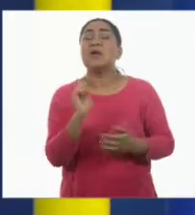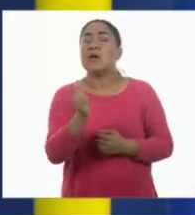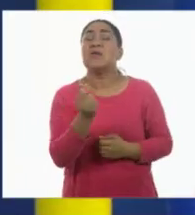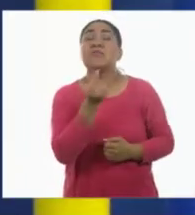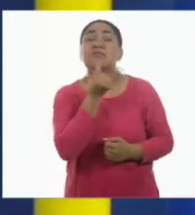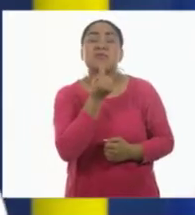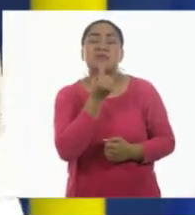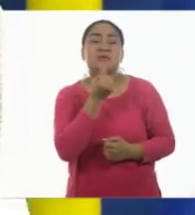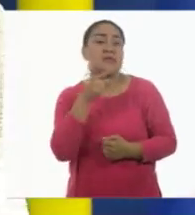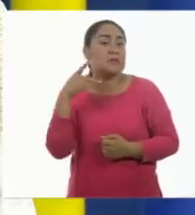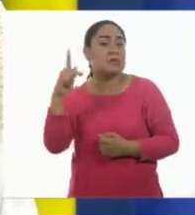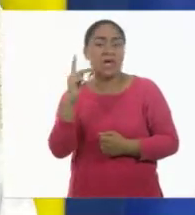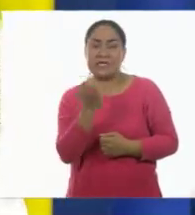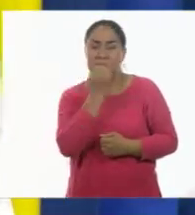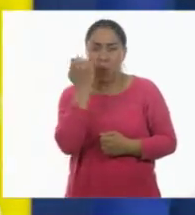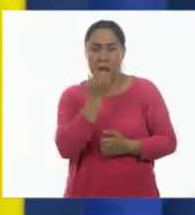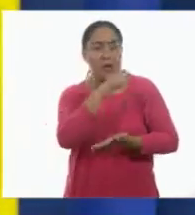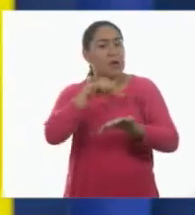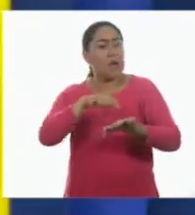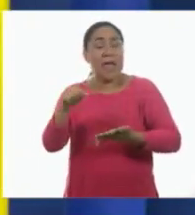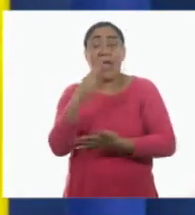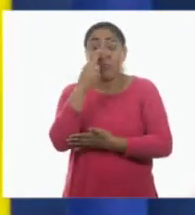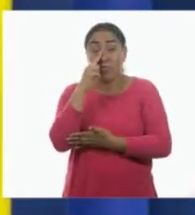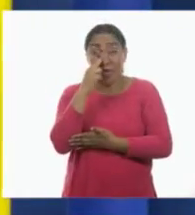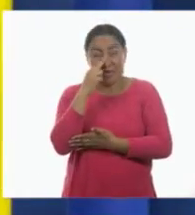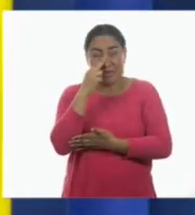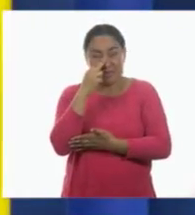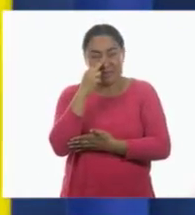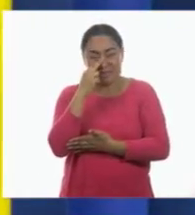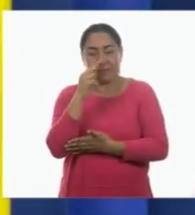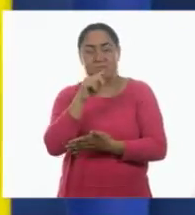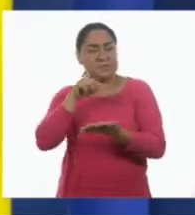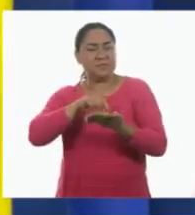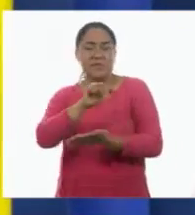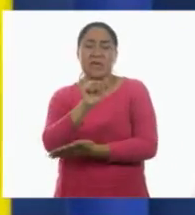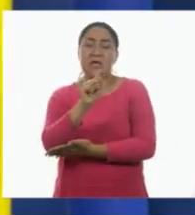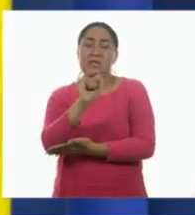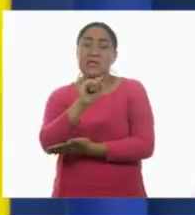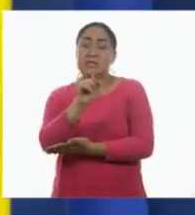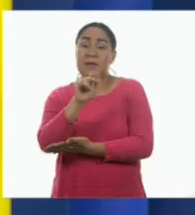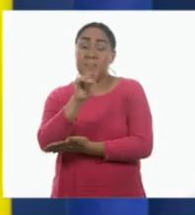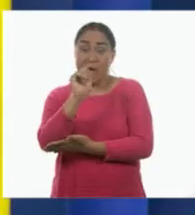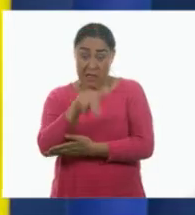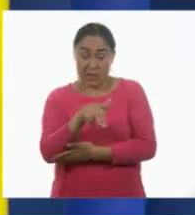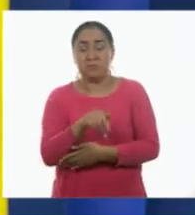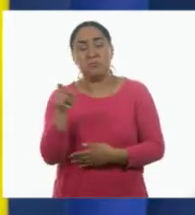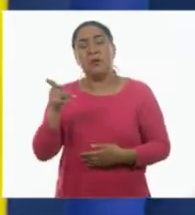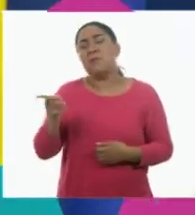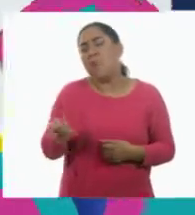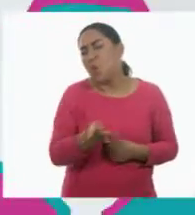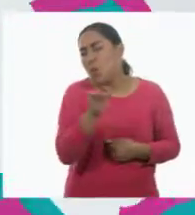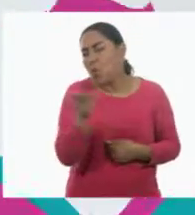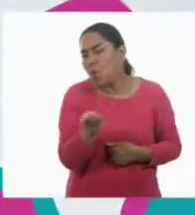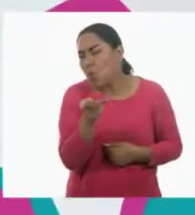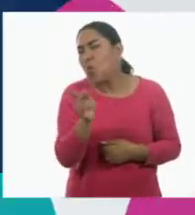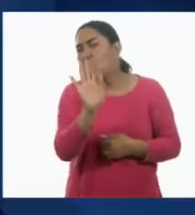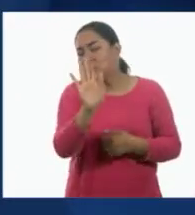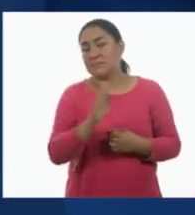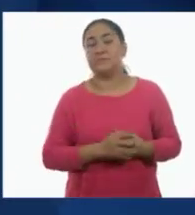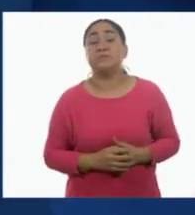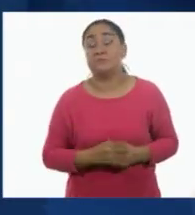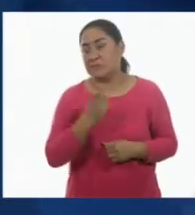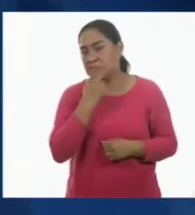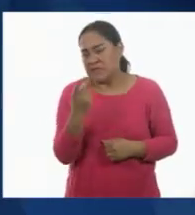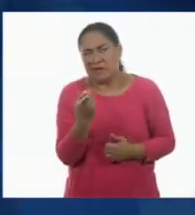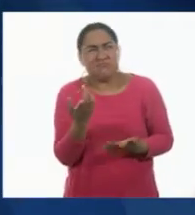la escuela Nezahualcóyotl, Ajá. en Atizapán de Zaragoza, Sí. que preguntó lo siguiente. Ajá. Nos dijo,